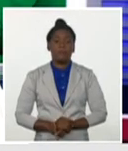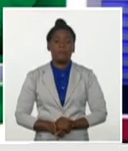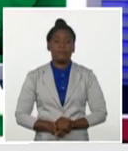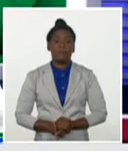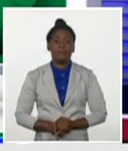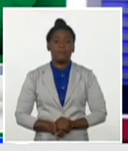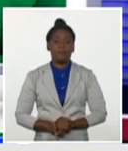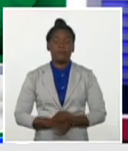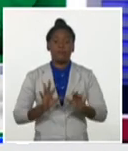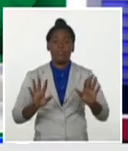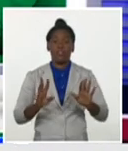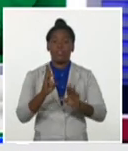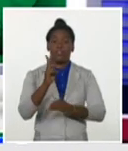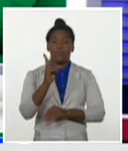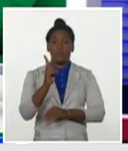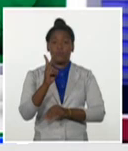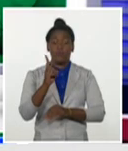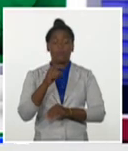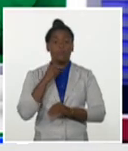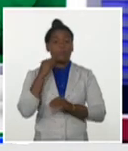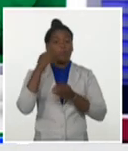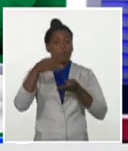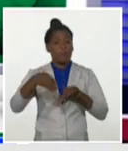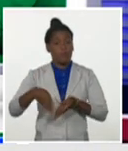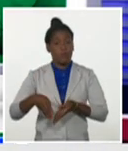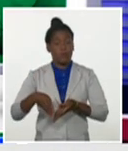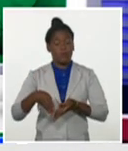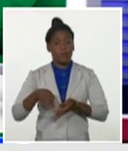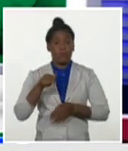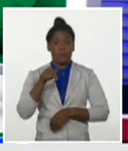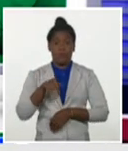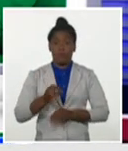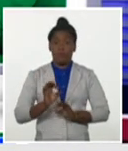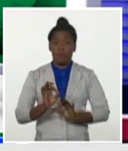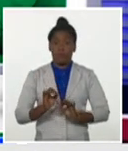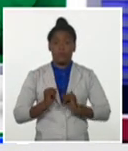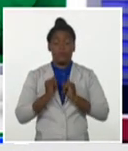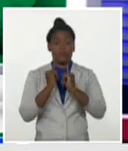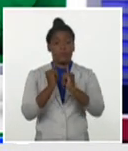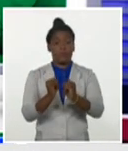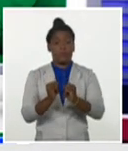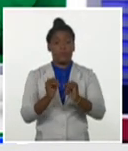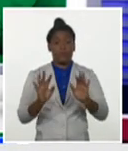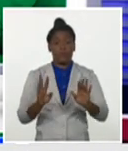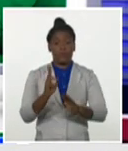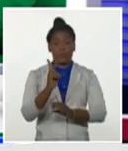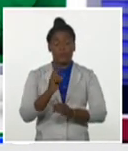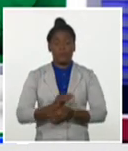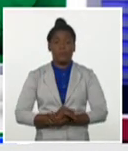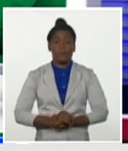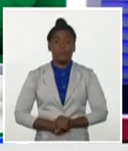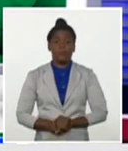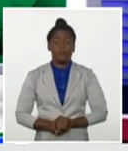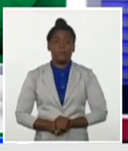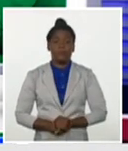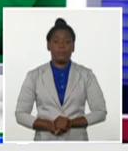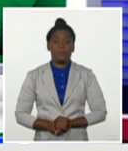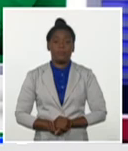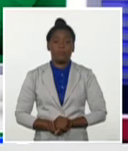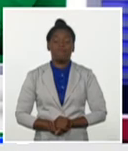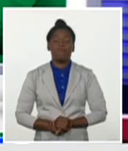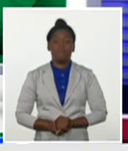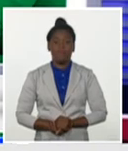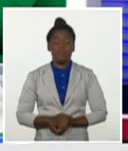12 fallecidos en el día, bueno, pues, que informar en el día de hoy 12 fallecidos, además con características